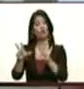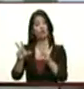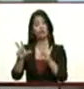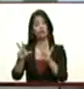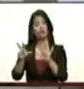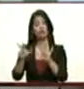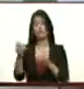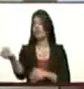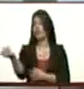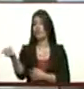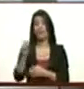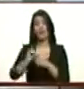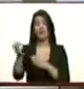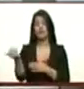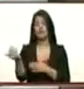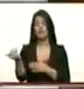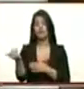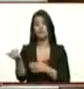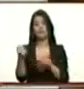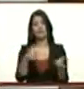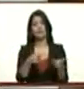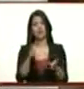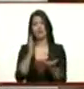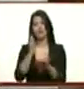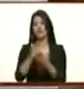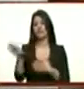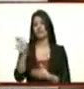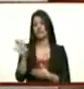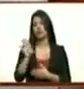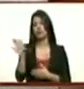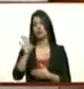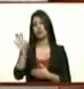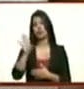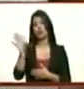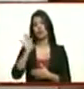Nunca elevó la productividad de nadie. Pegados ahí, mira,